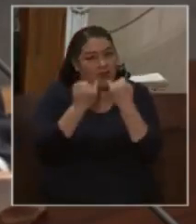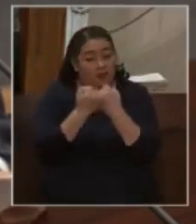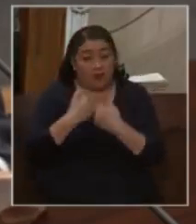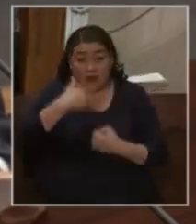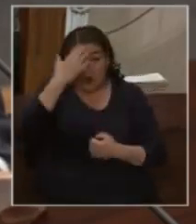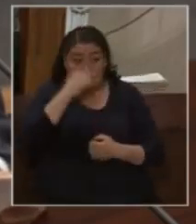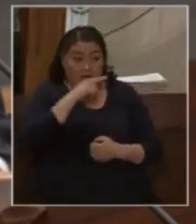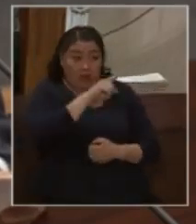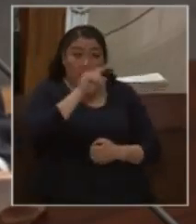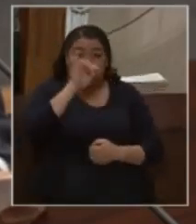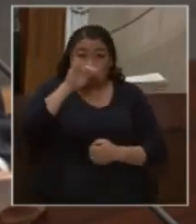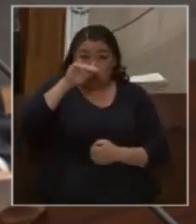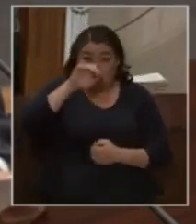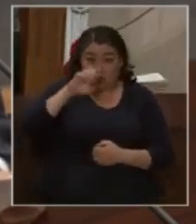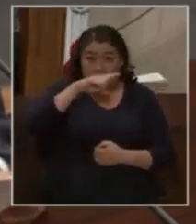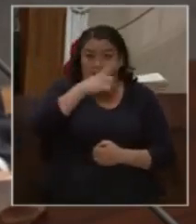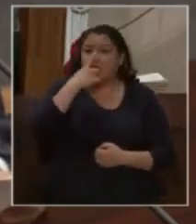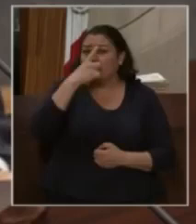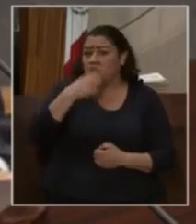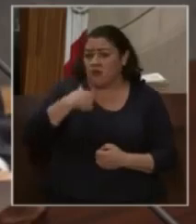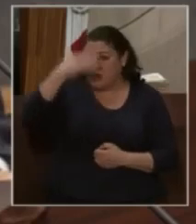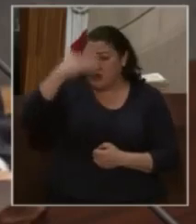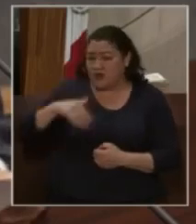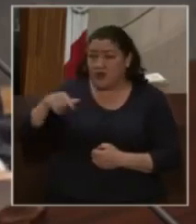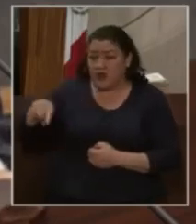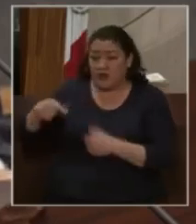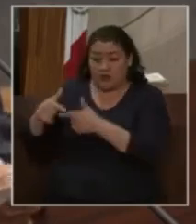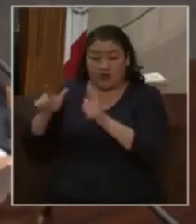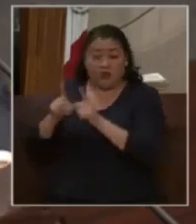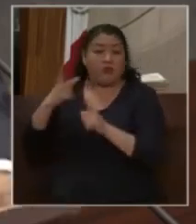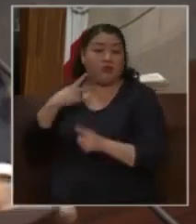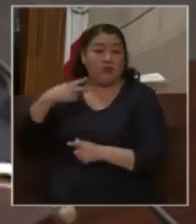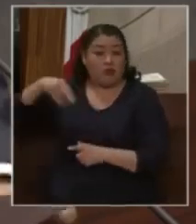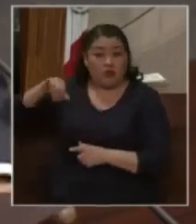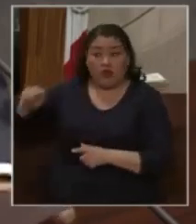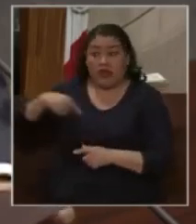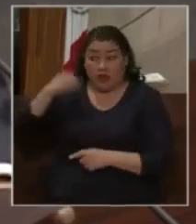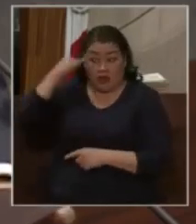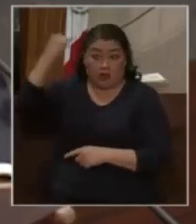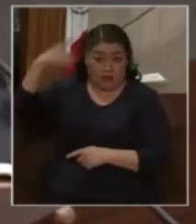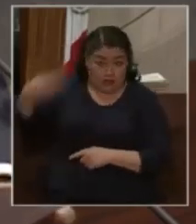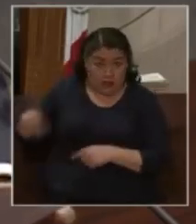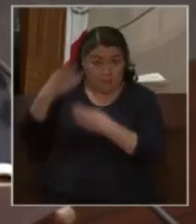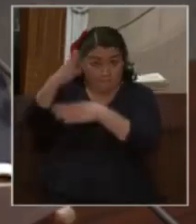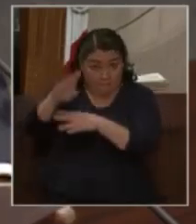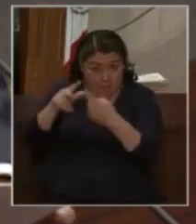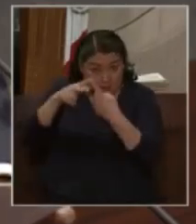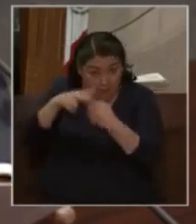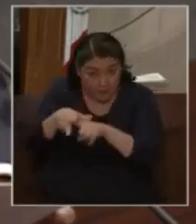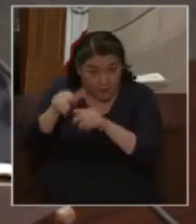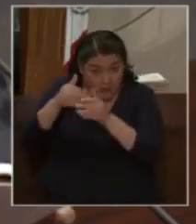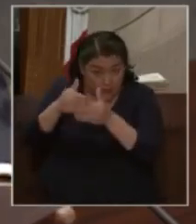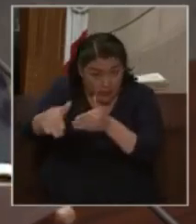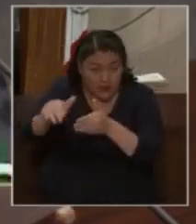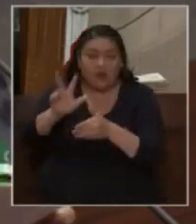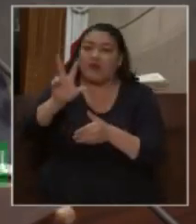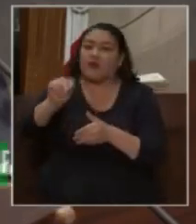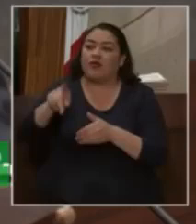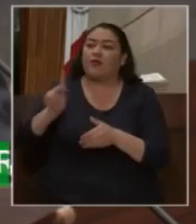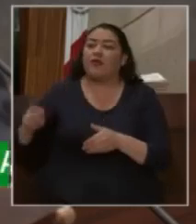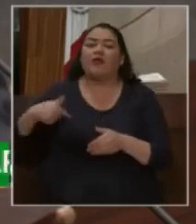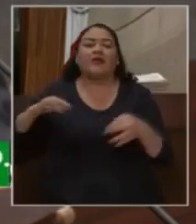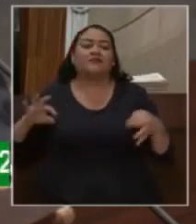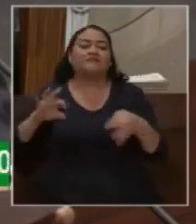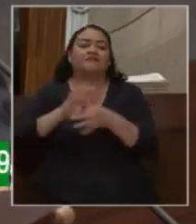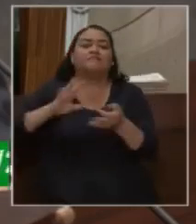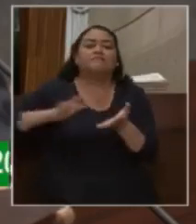autoridad responsable no advirtió la participación de Morena en la creación del fideicomiso, sí determinó la injerencia material de este partido en su creación y operación,